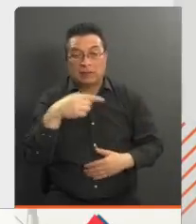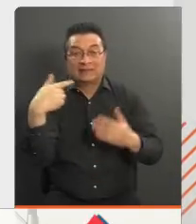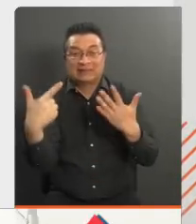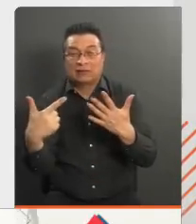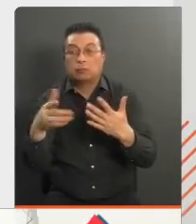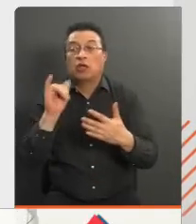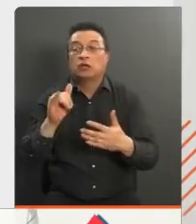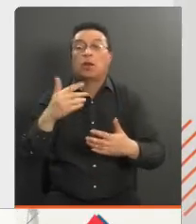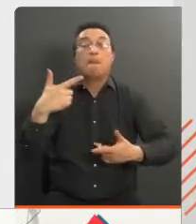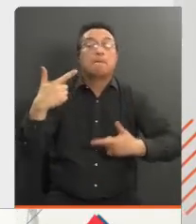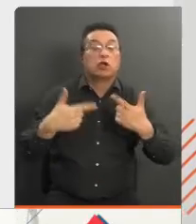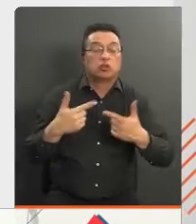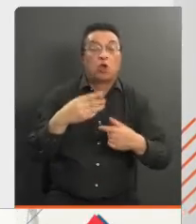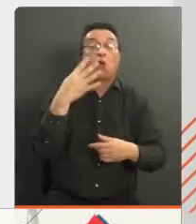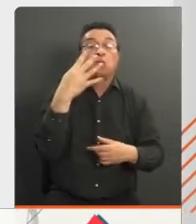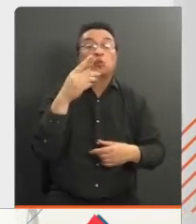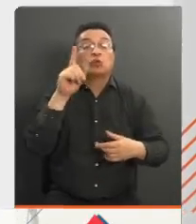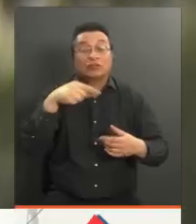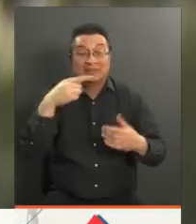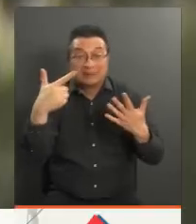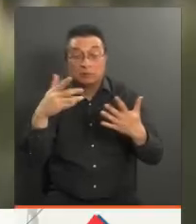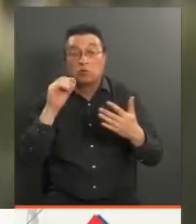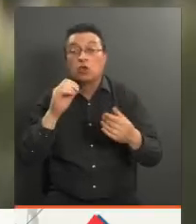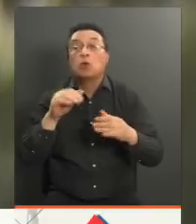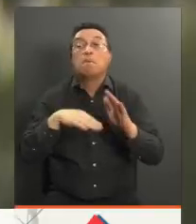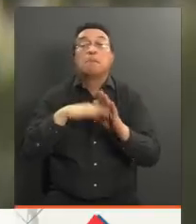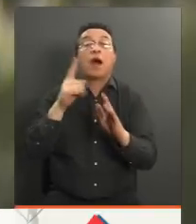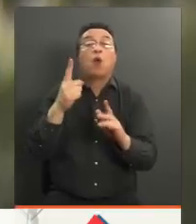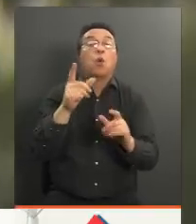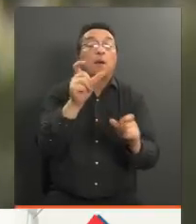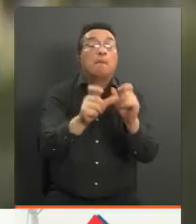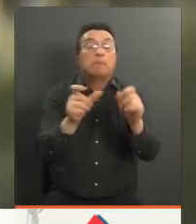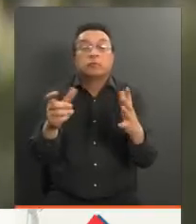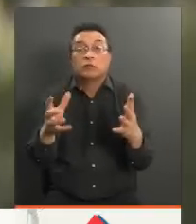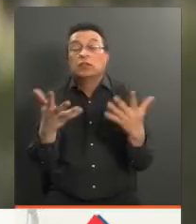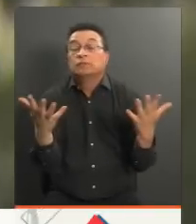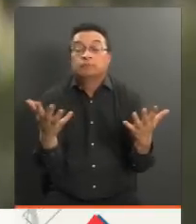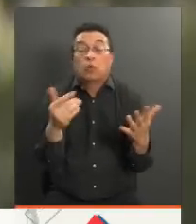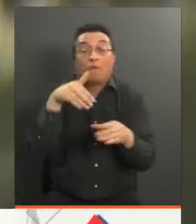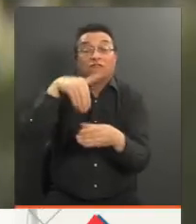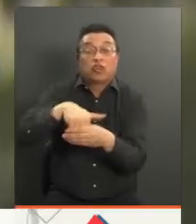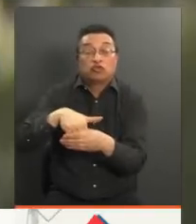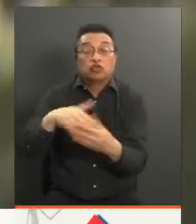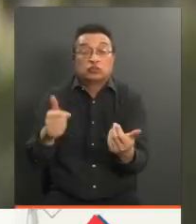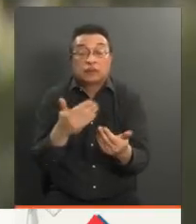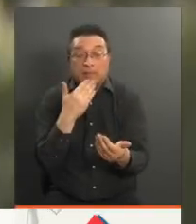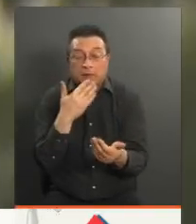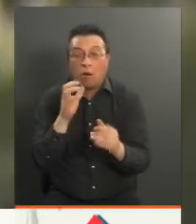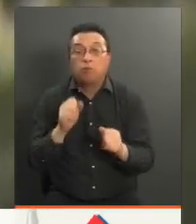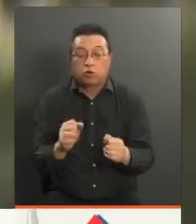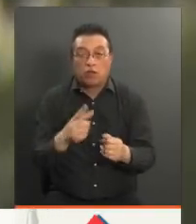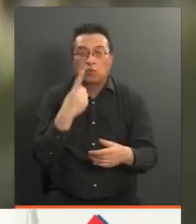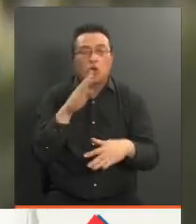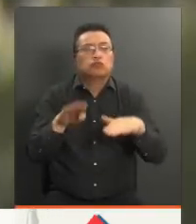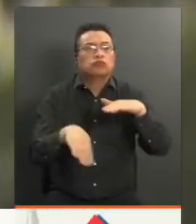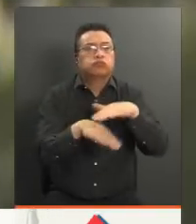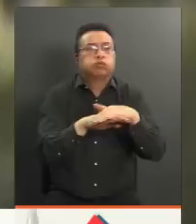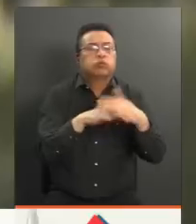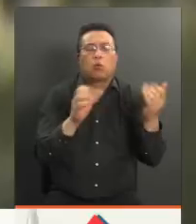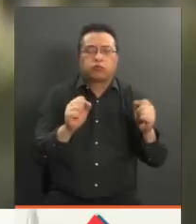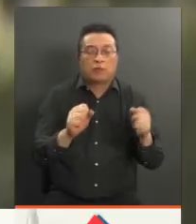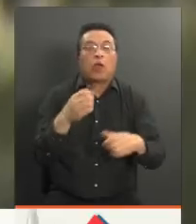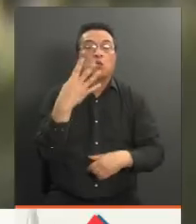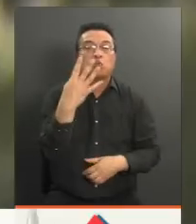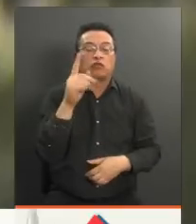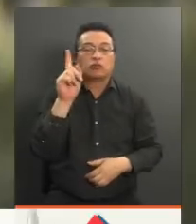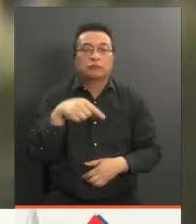político 4/7 más un plebiscito. Estamos a disposición para plantear un quórum supramayoritario de 4/7 para